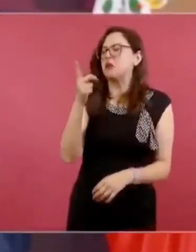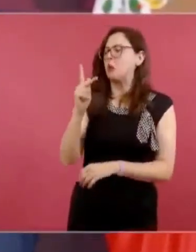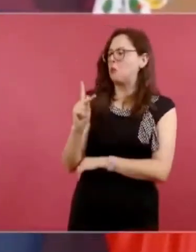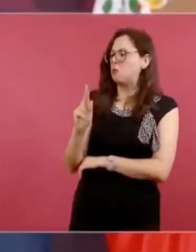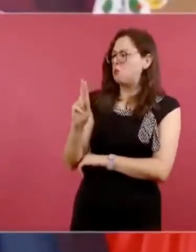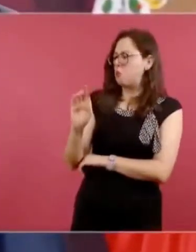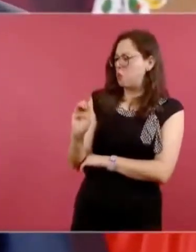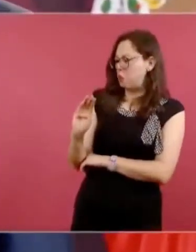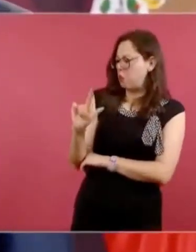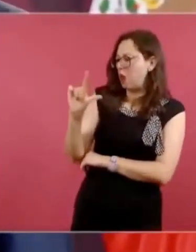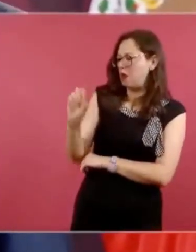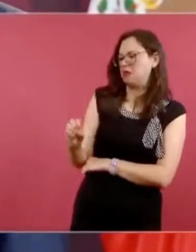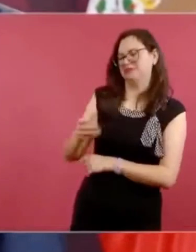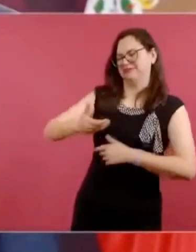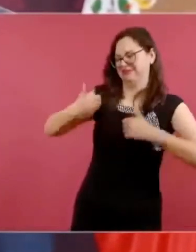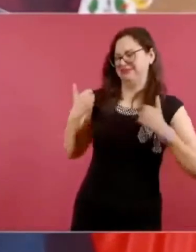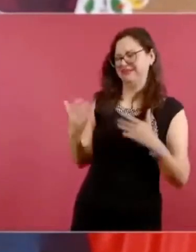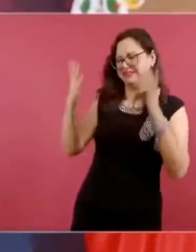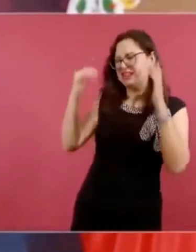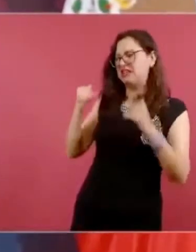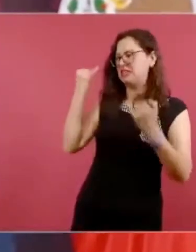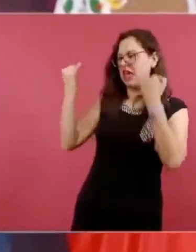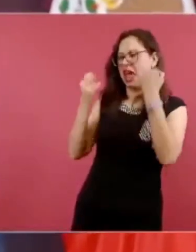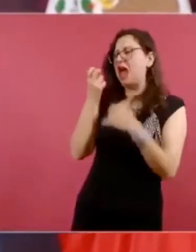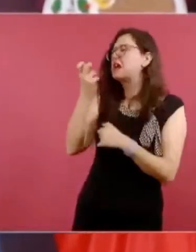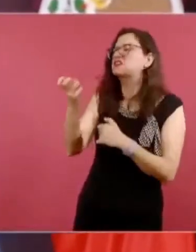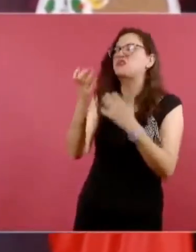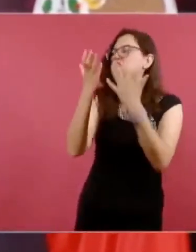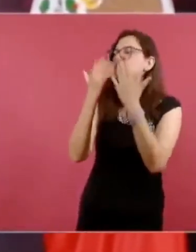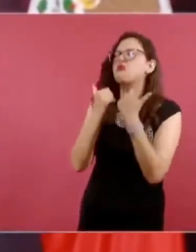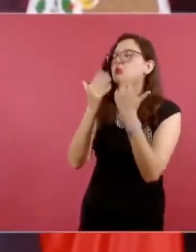Otro todavía más encumbrado